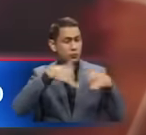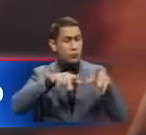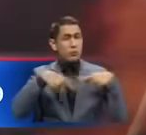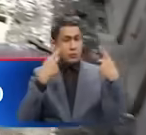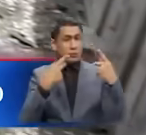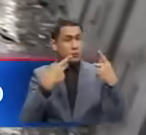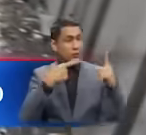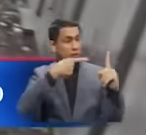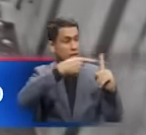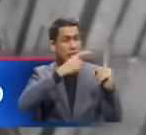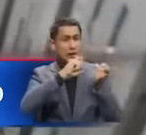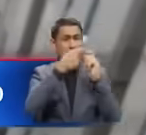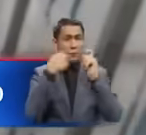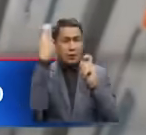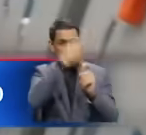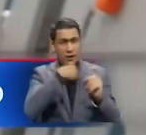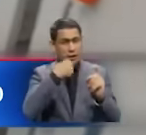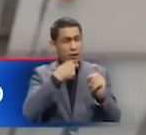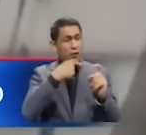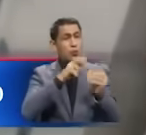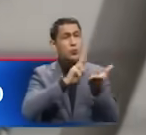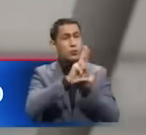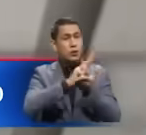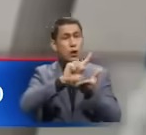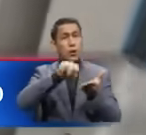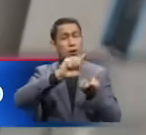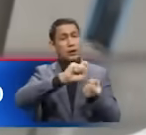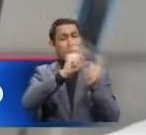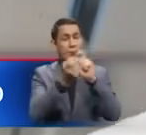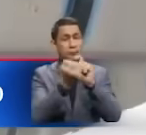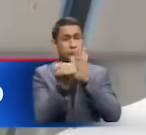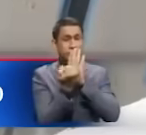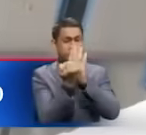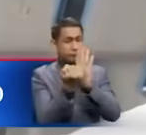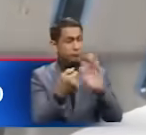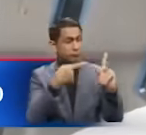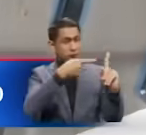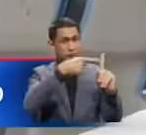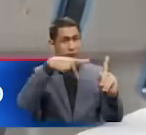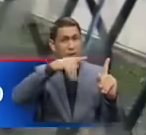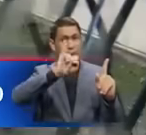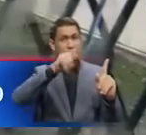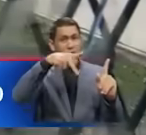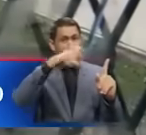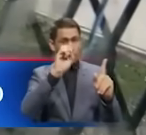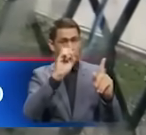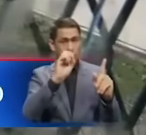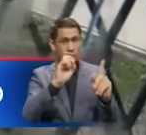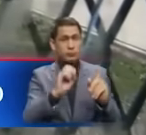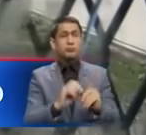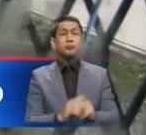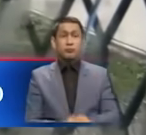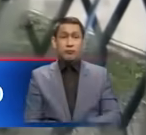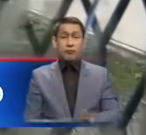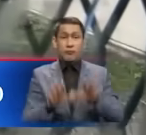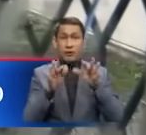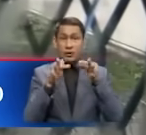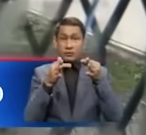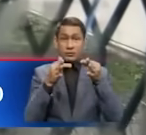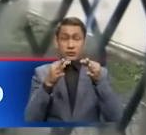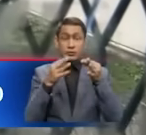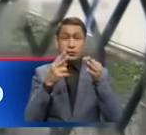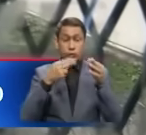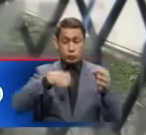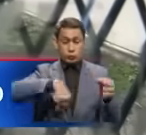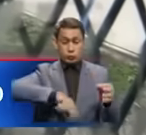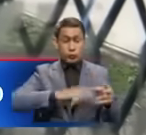otro rostro y con otra identidad. Además, el noticiero ingresó al lugar exacto en donde fue asesinado Leandro Norero